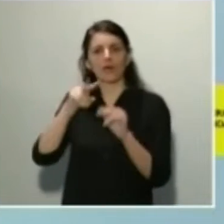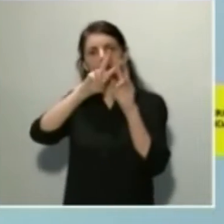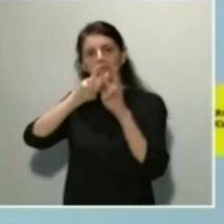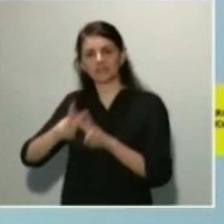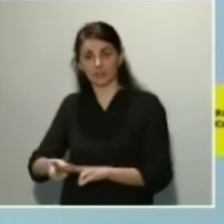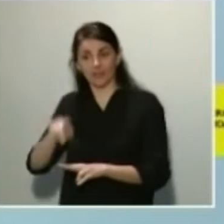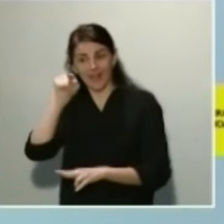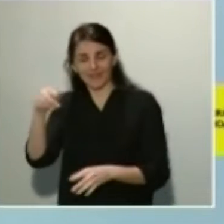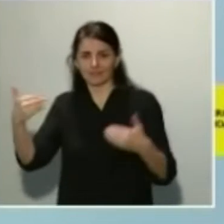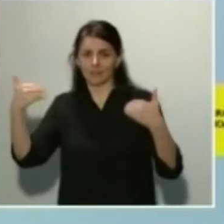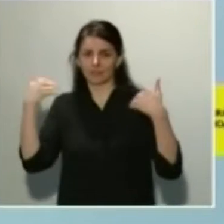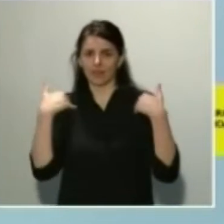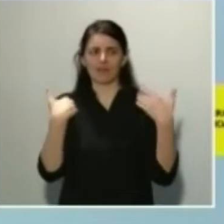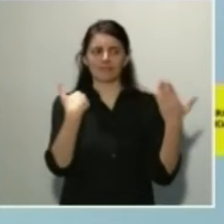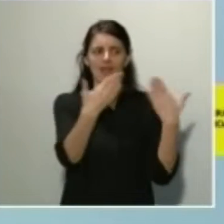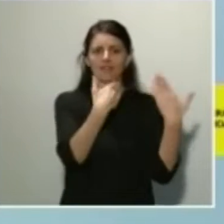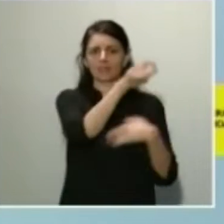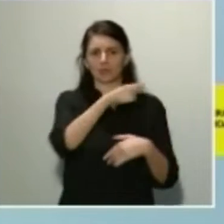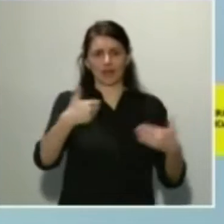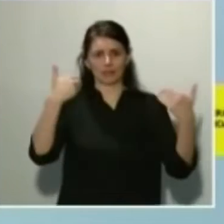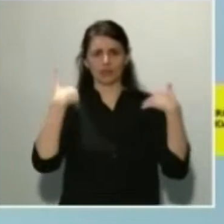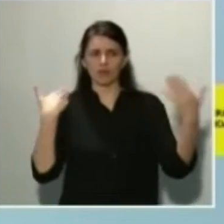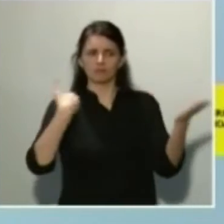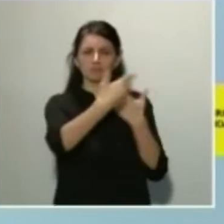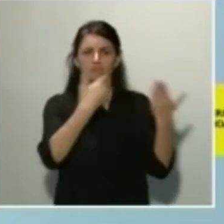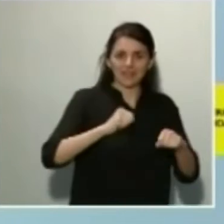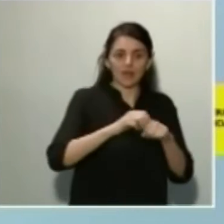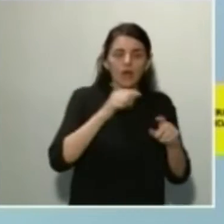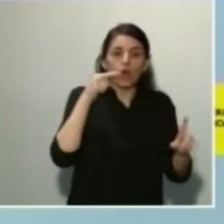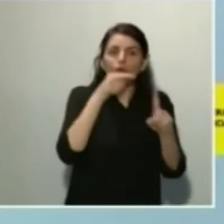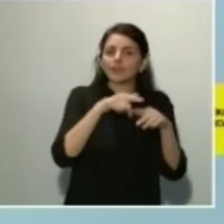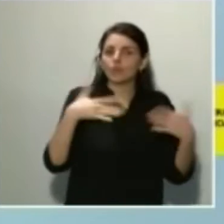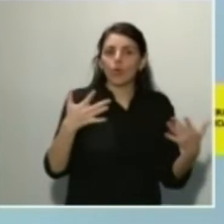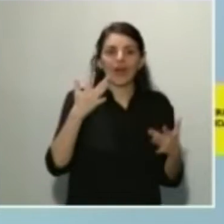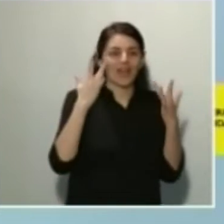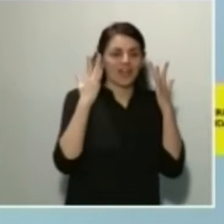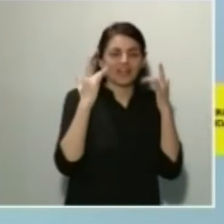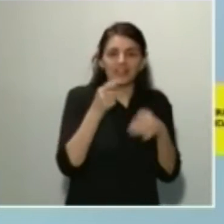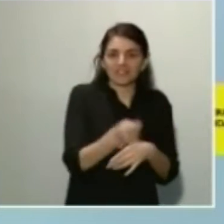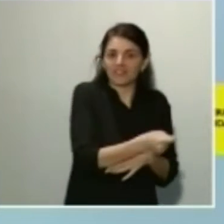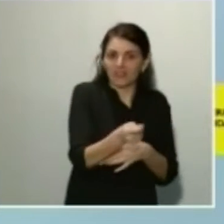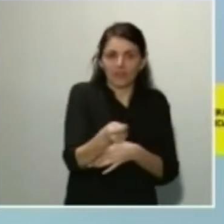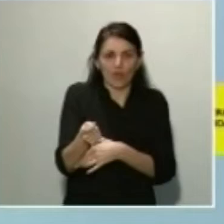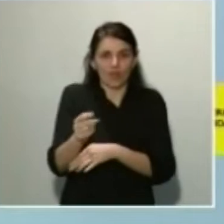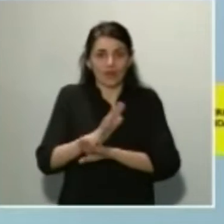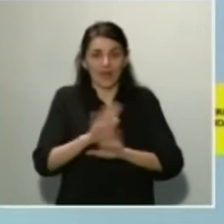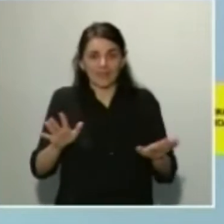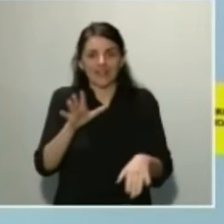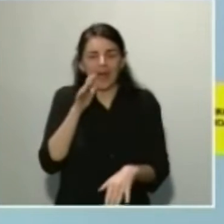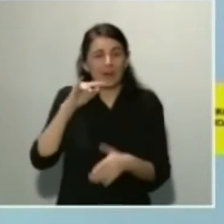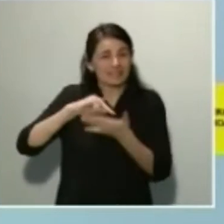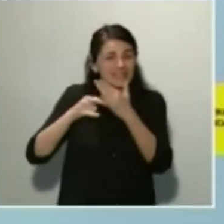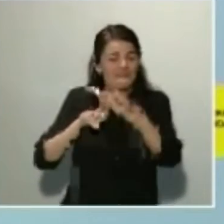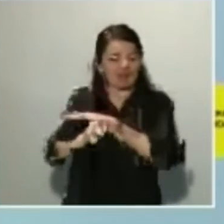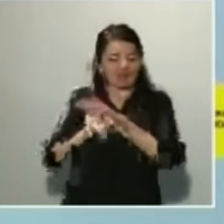aí non podo ampliar máis información en este sentido. O sistema de gestión das residencias de maiores é un